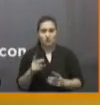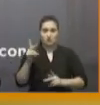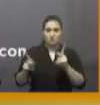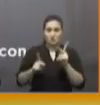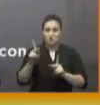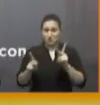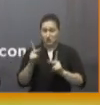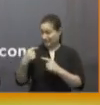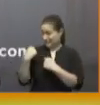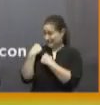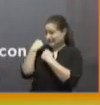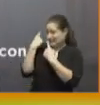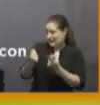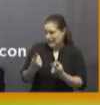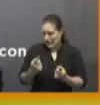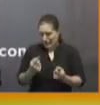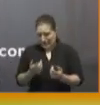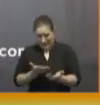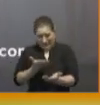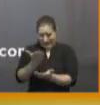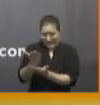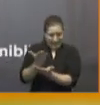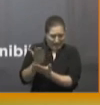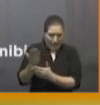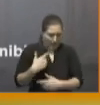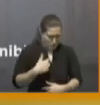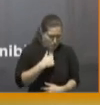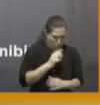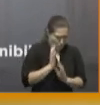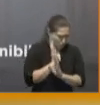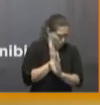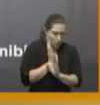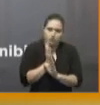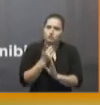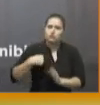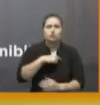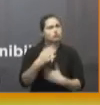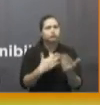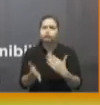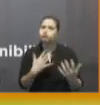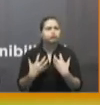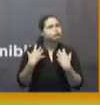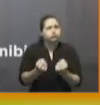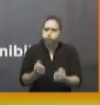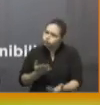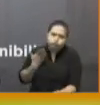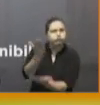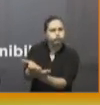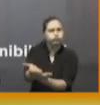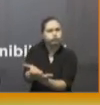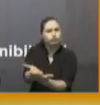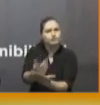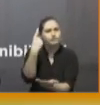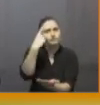es seguro es que alguien va a terminar pagando decía fulvio